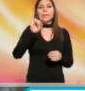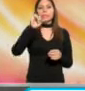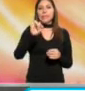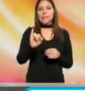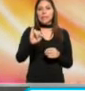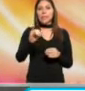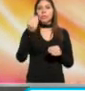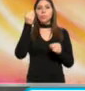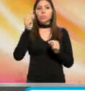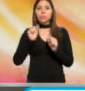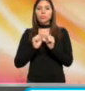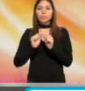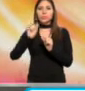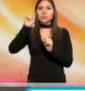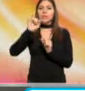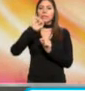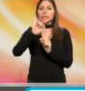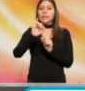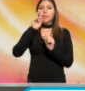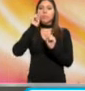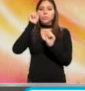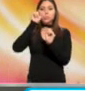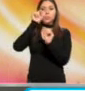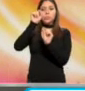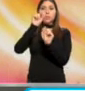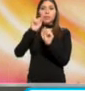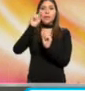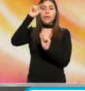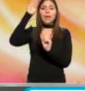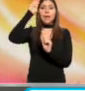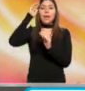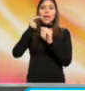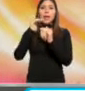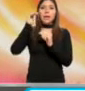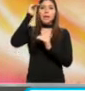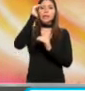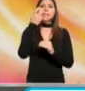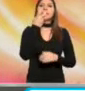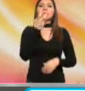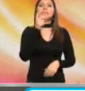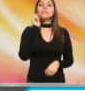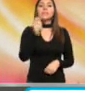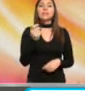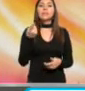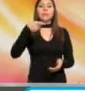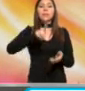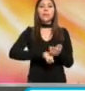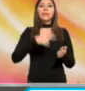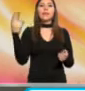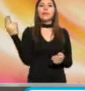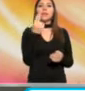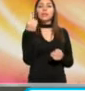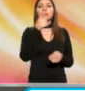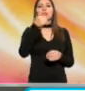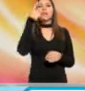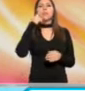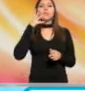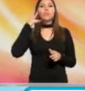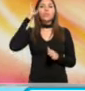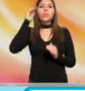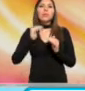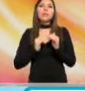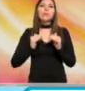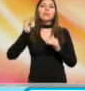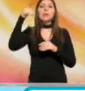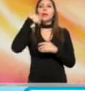muy alta, el punto de la I, vamos a ver que es muy alto. Eso nos habla de la necesidad de crecer, de hacer cosas a